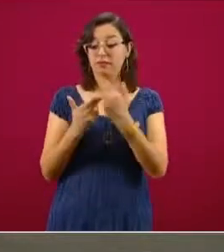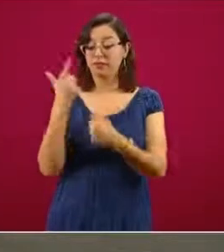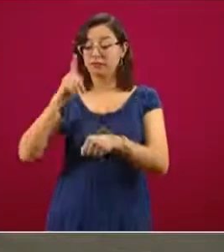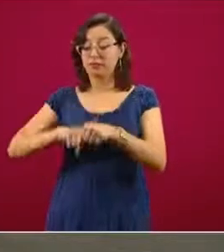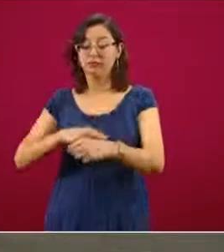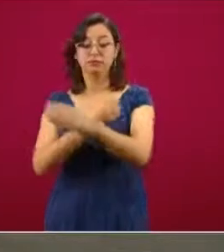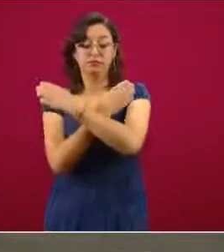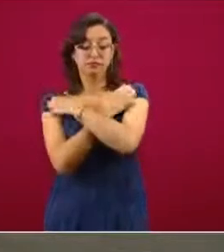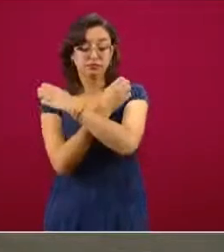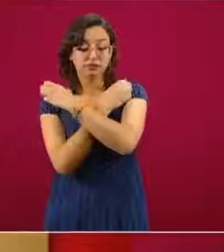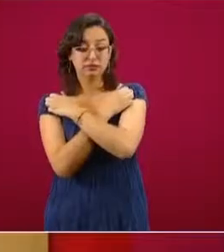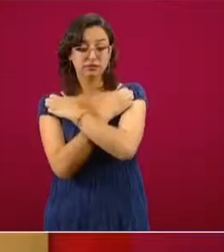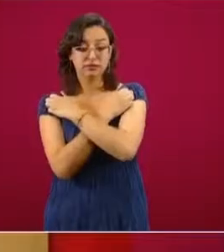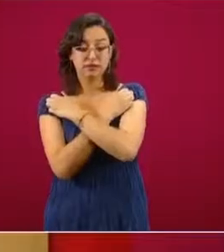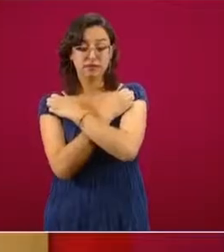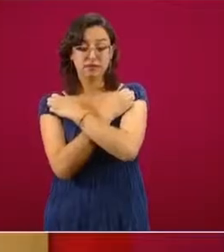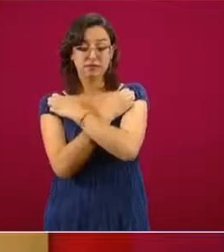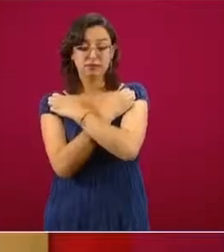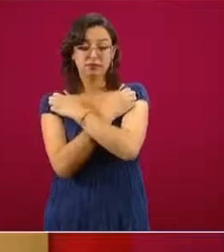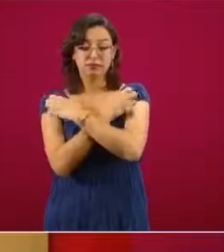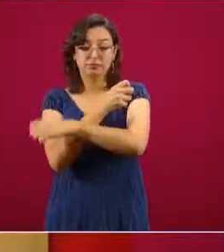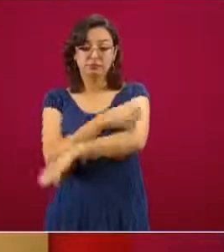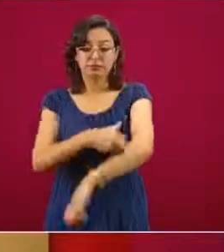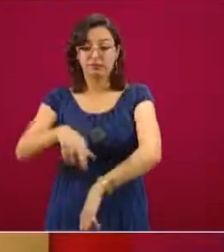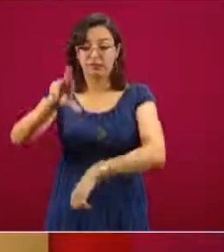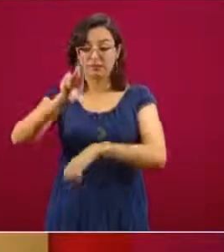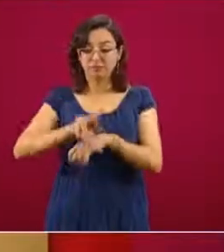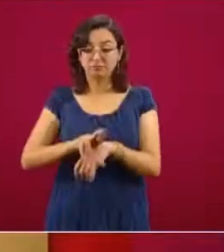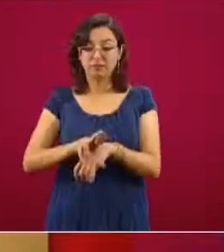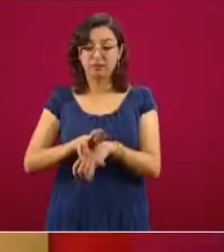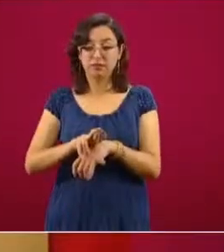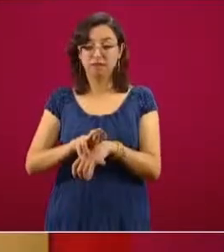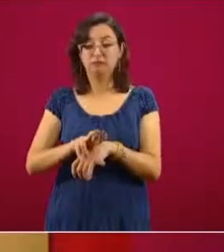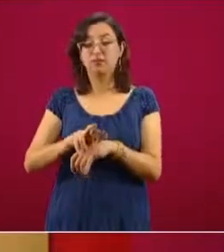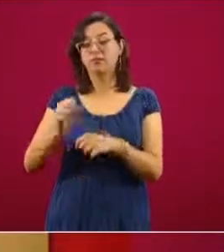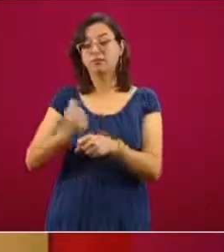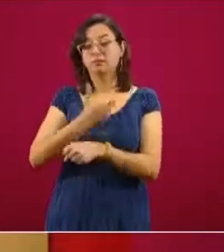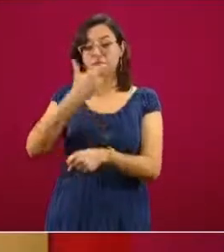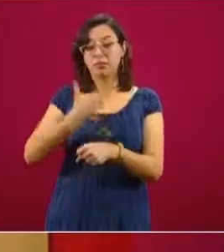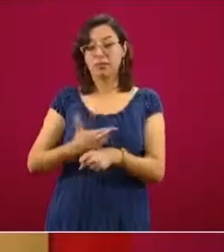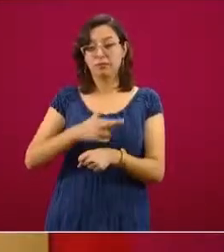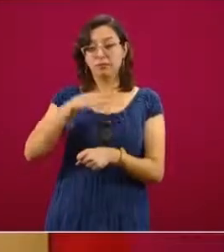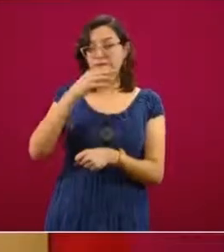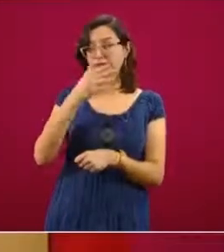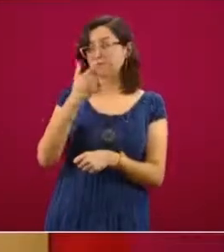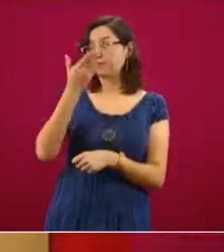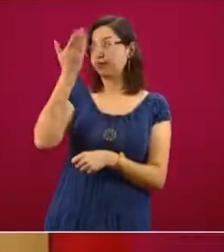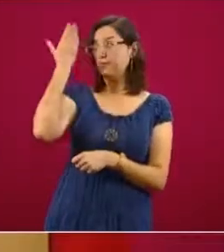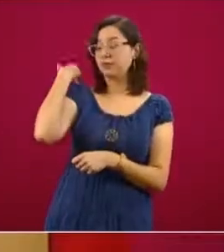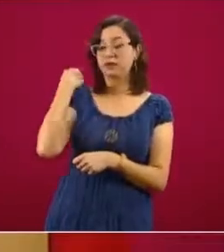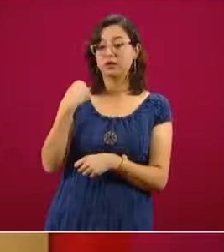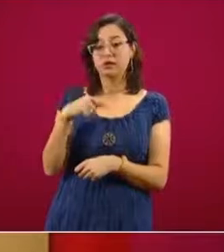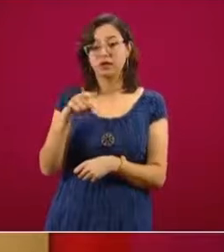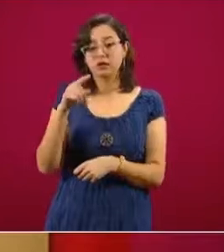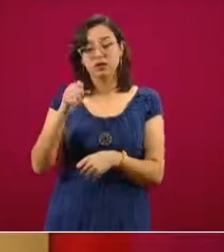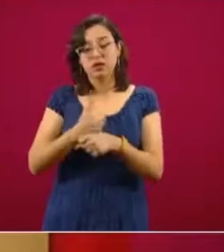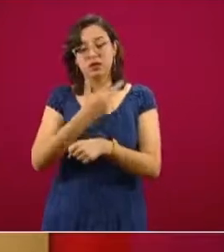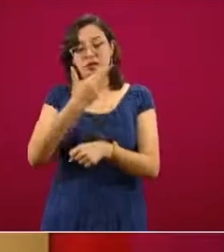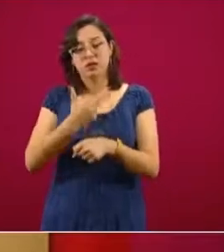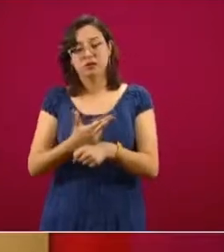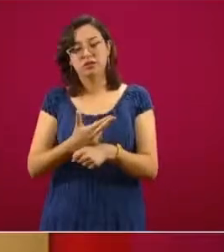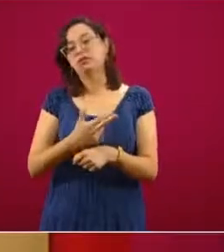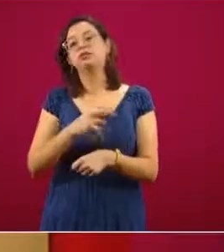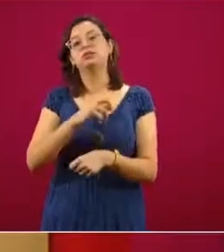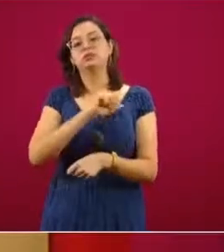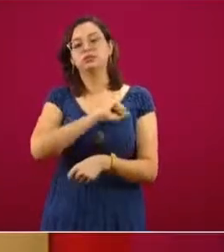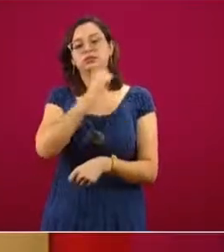Educativo, que coordina o preside el secretario de Salud, Esteban Moctezuma Barragán,